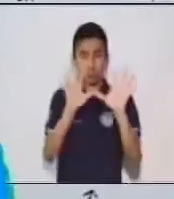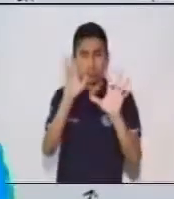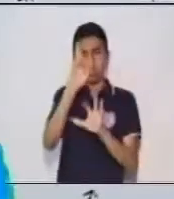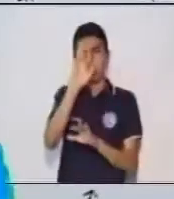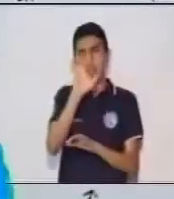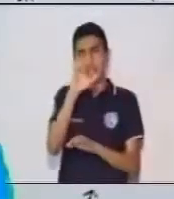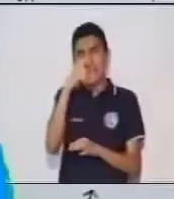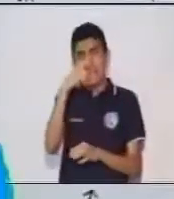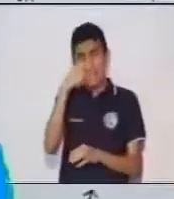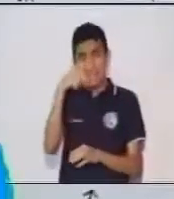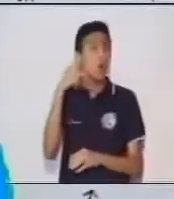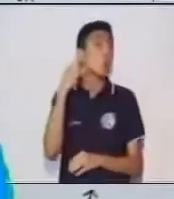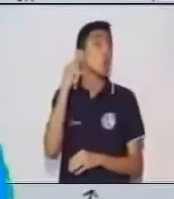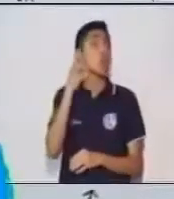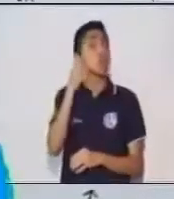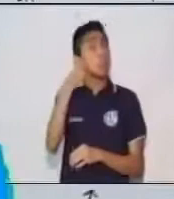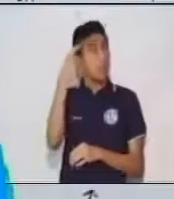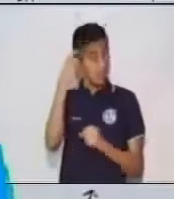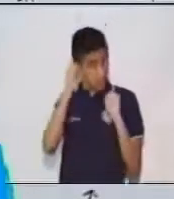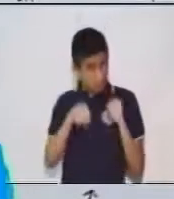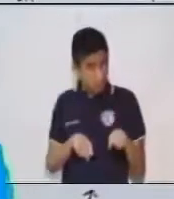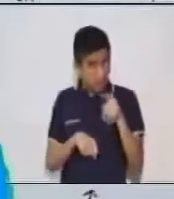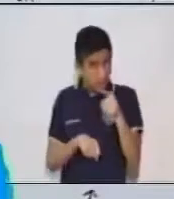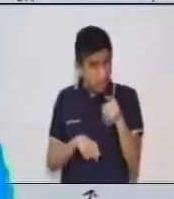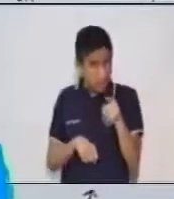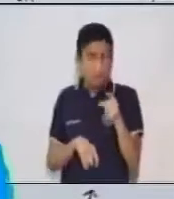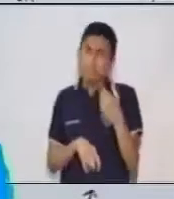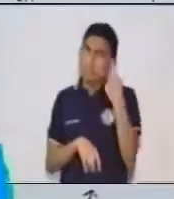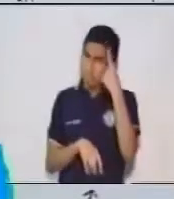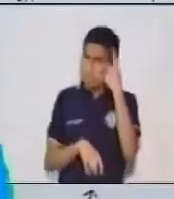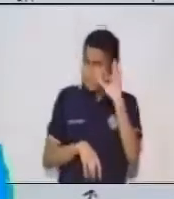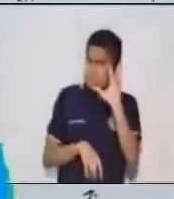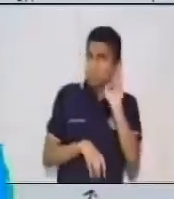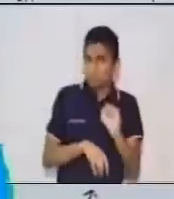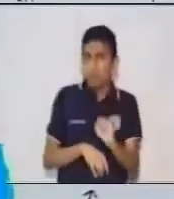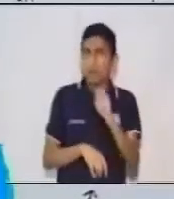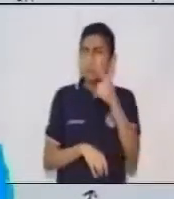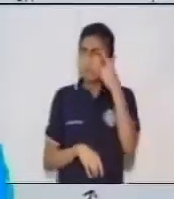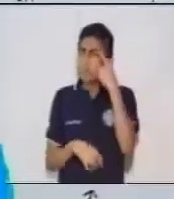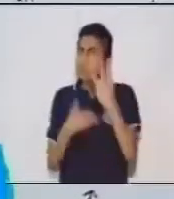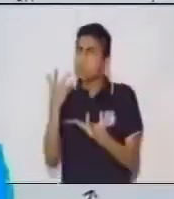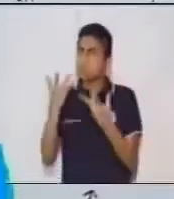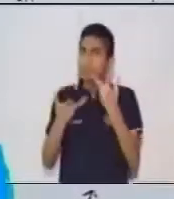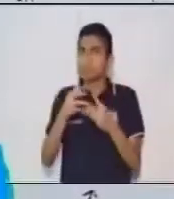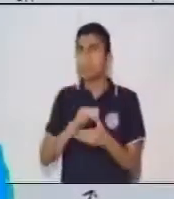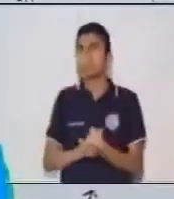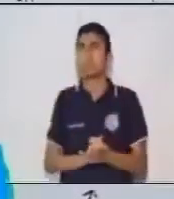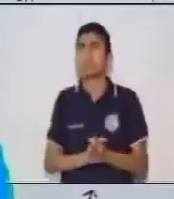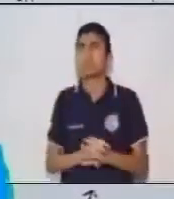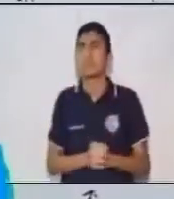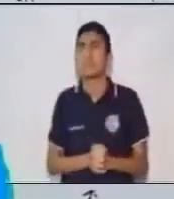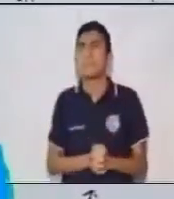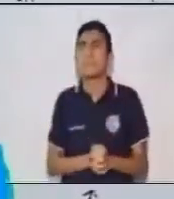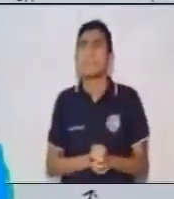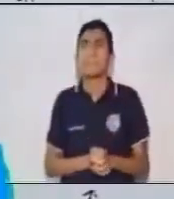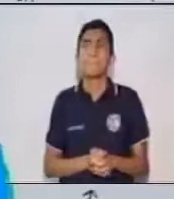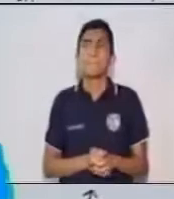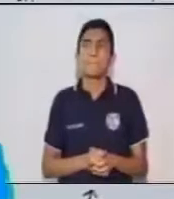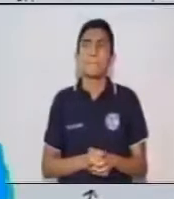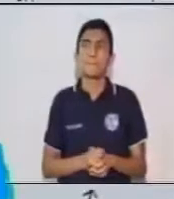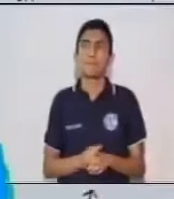eso es posible? ¿Podríamos formar un solo rectángulo con todas estas piezas? Veamos si